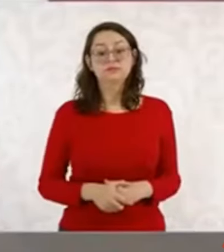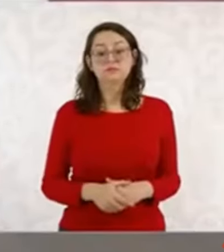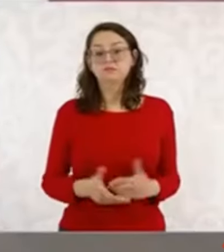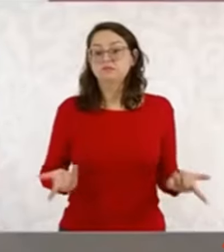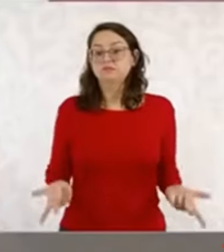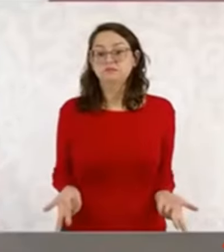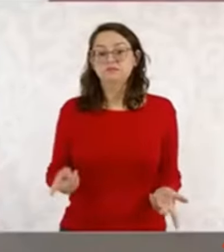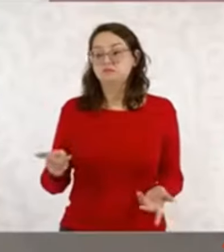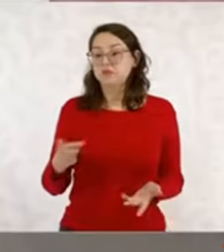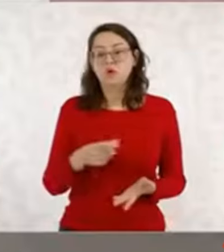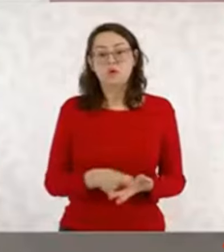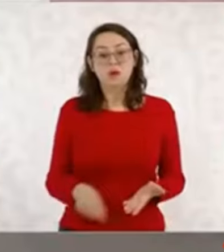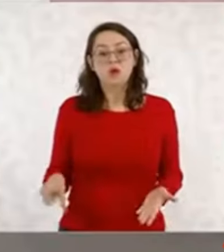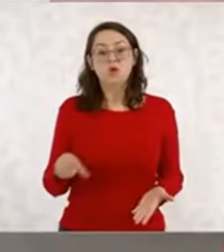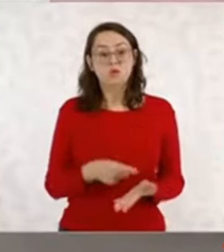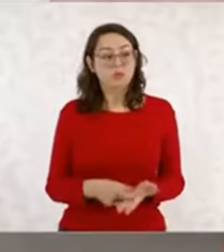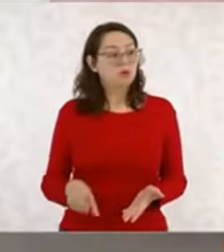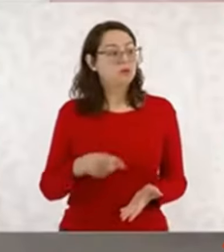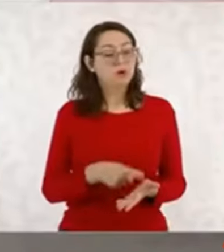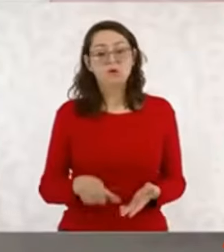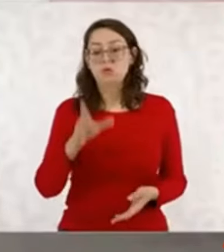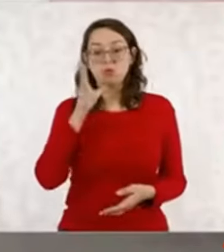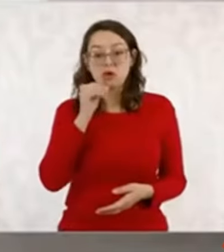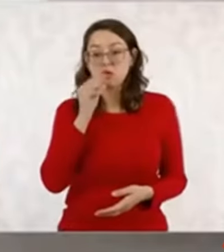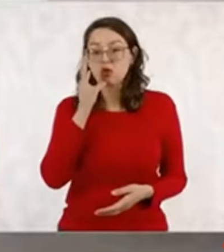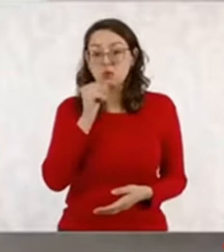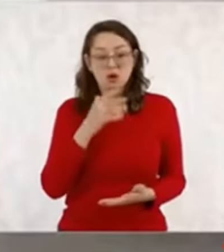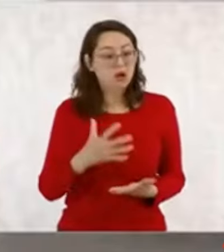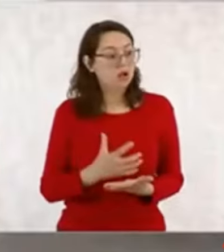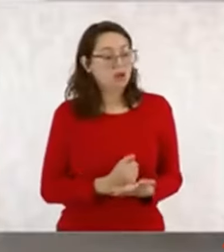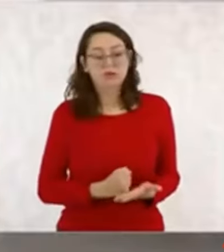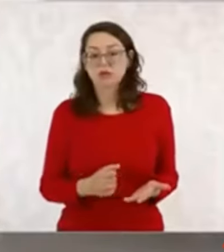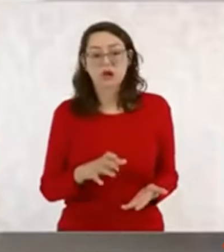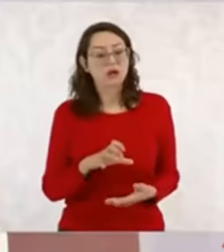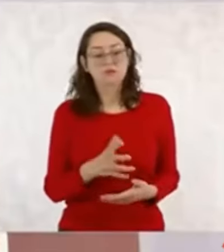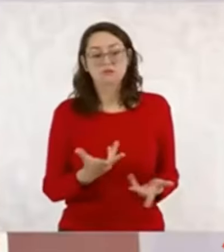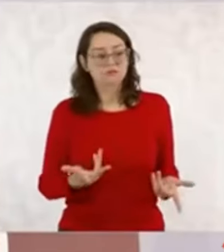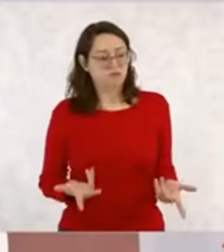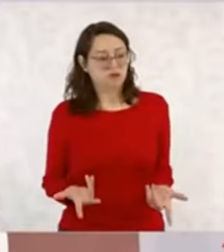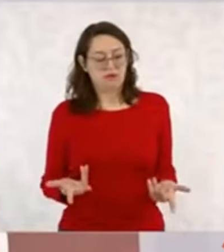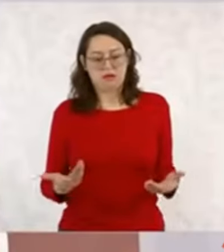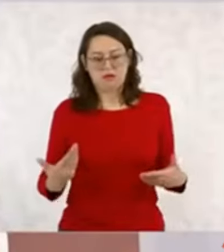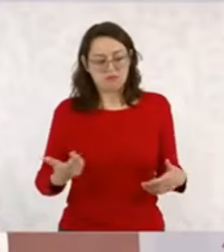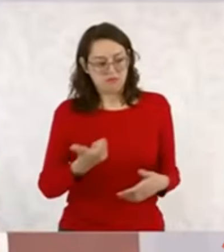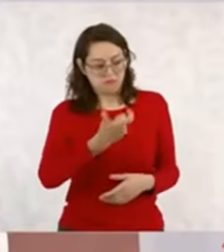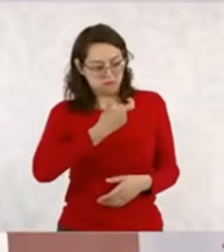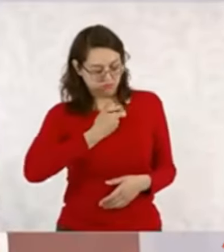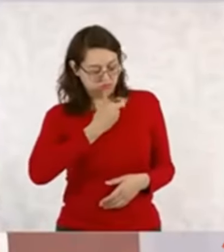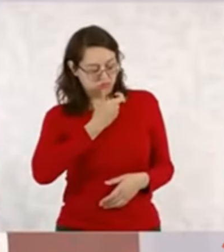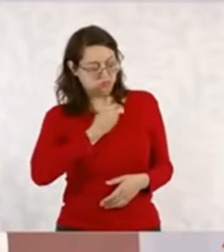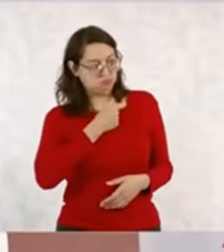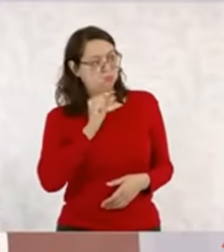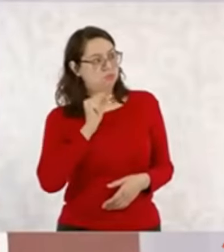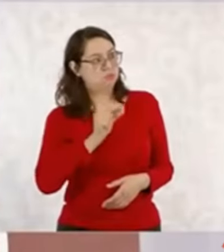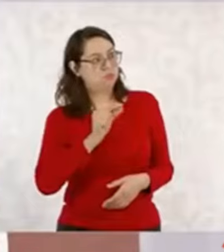para menos. Cada vez alcanzaba el salario mínimo para menos.